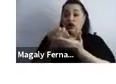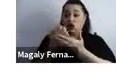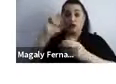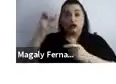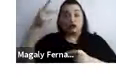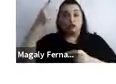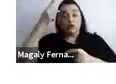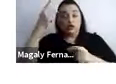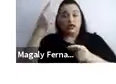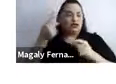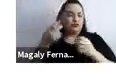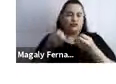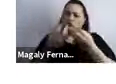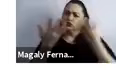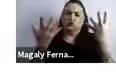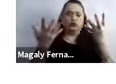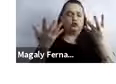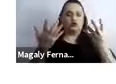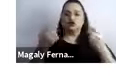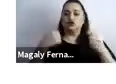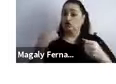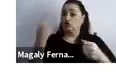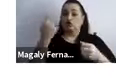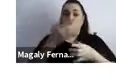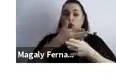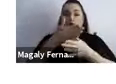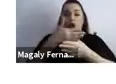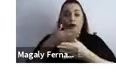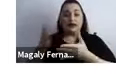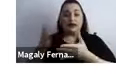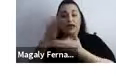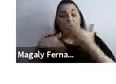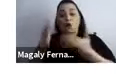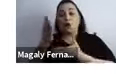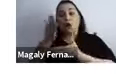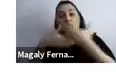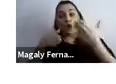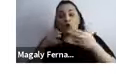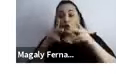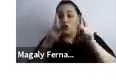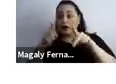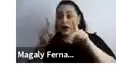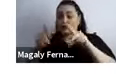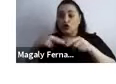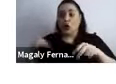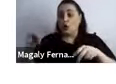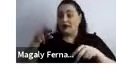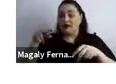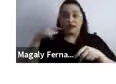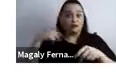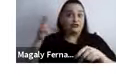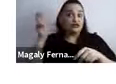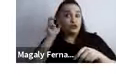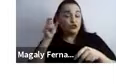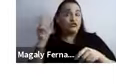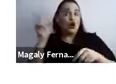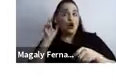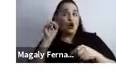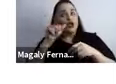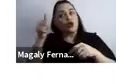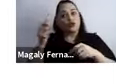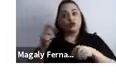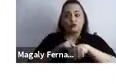políticos son enormes. Yo solo voy a compartir algo que algunos de los compañeros que me están escuchando ya han oído en otros